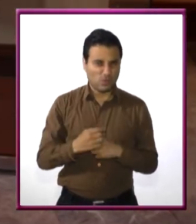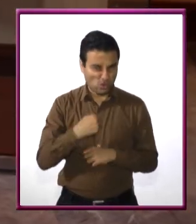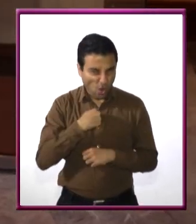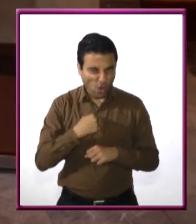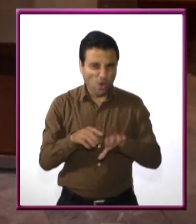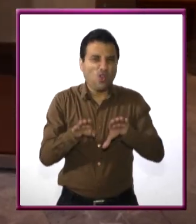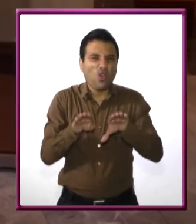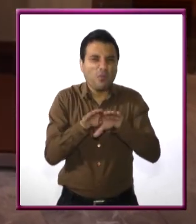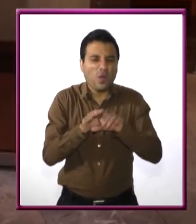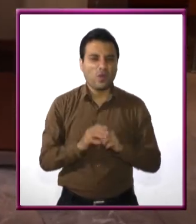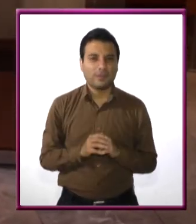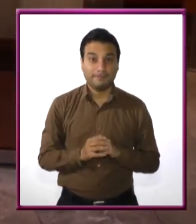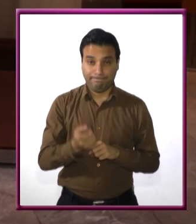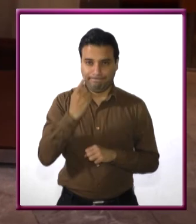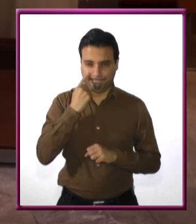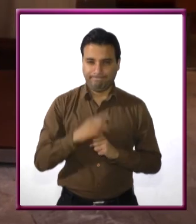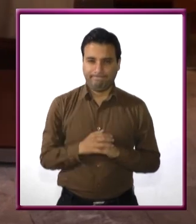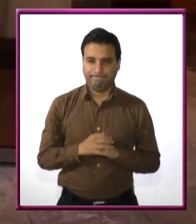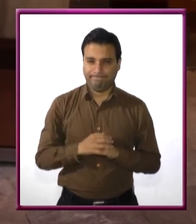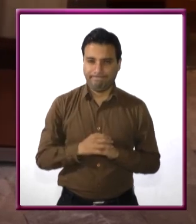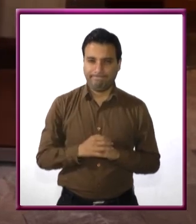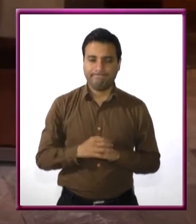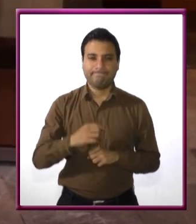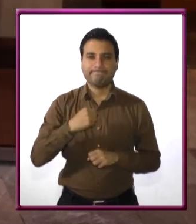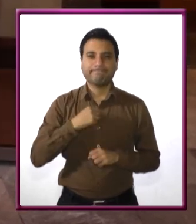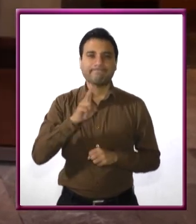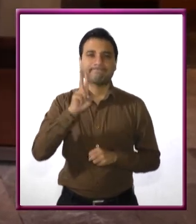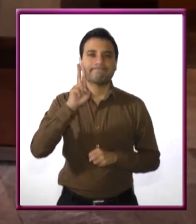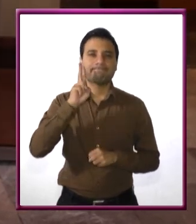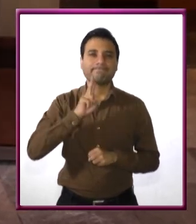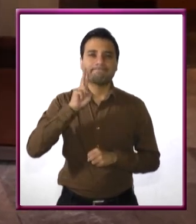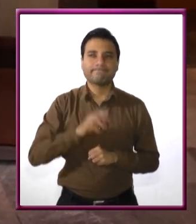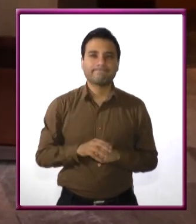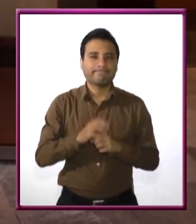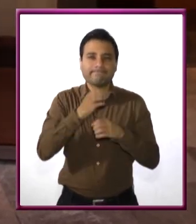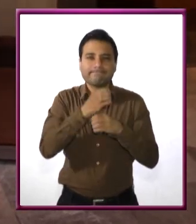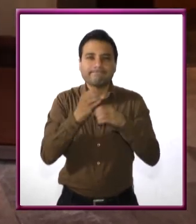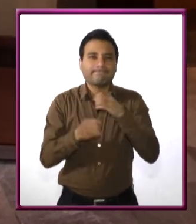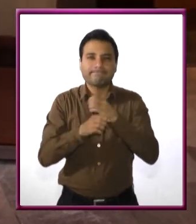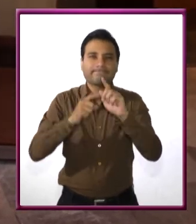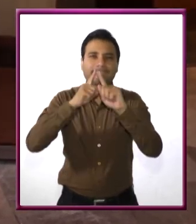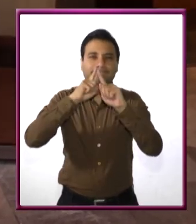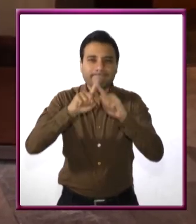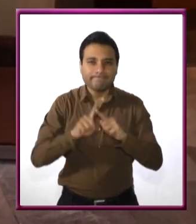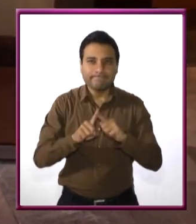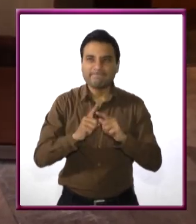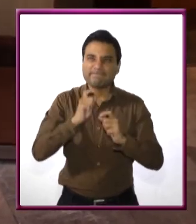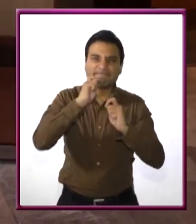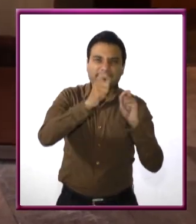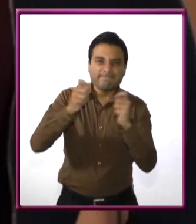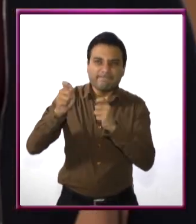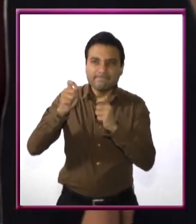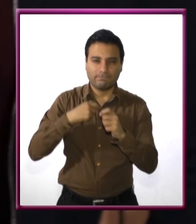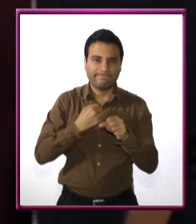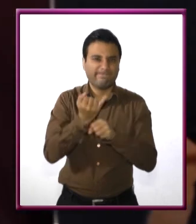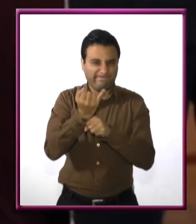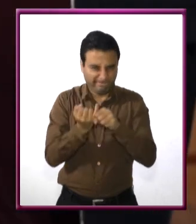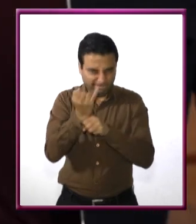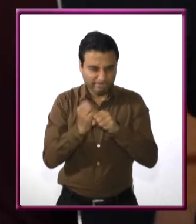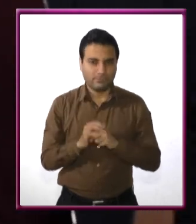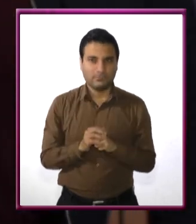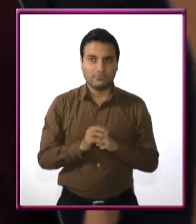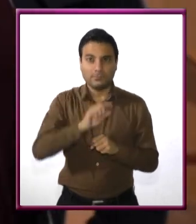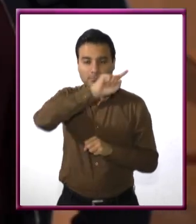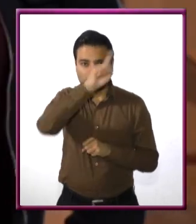¿Yo? Sí, tú. Voy a comenzar a tratar de explicar todo lo que sucede desde una perspectiva científica. Si truena,